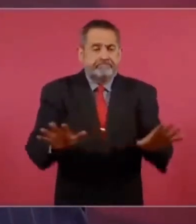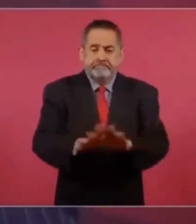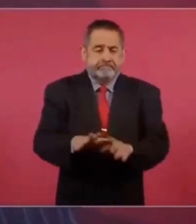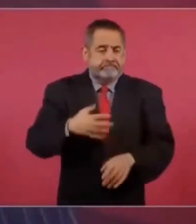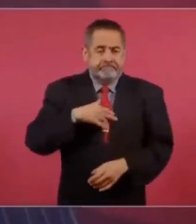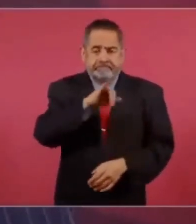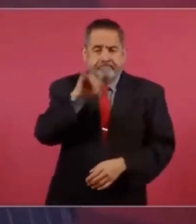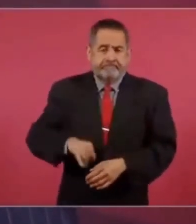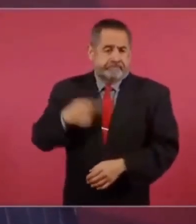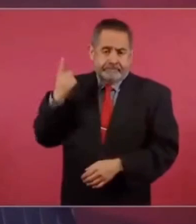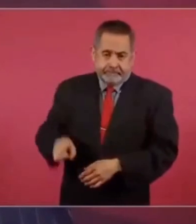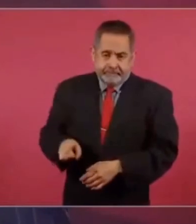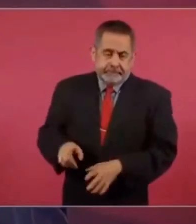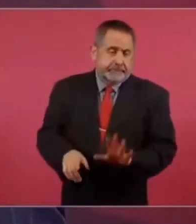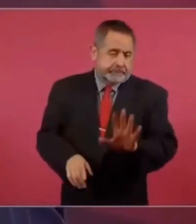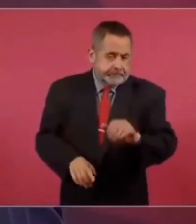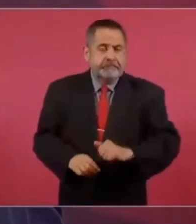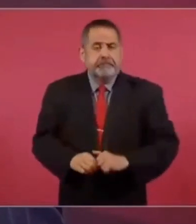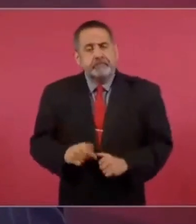Entonces, pedirles